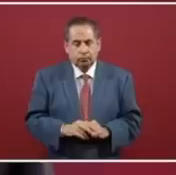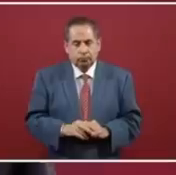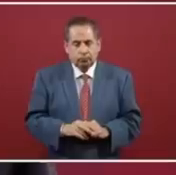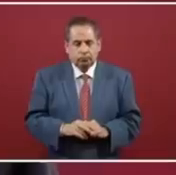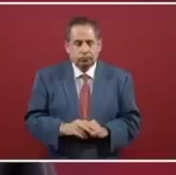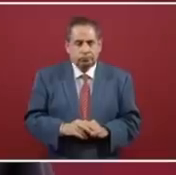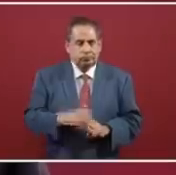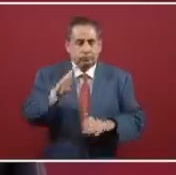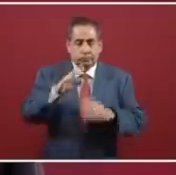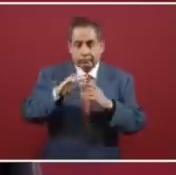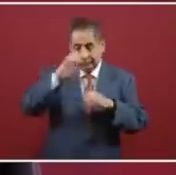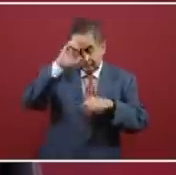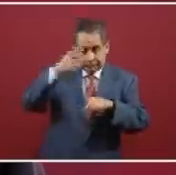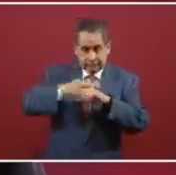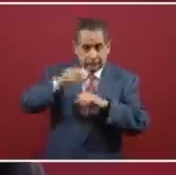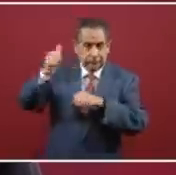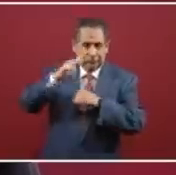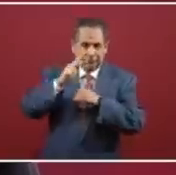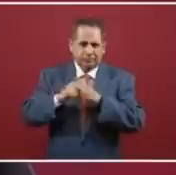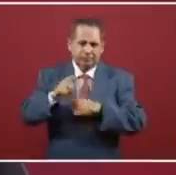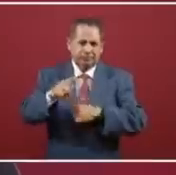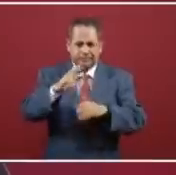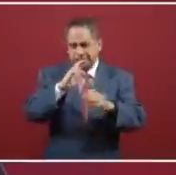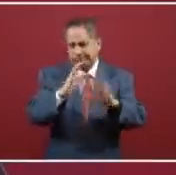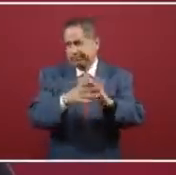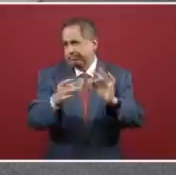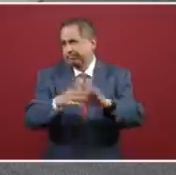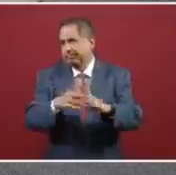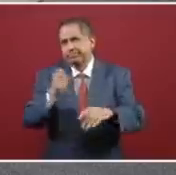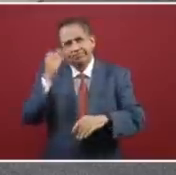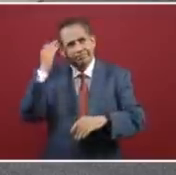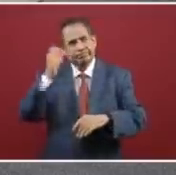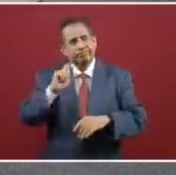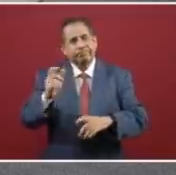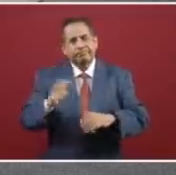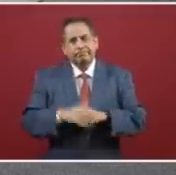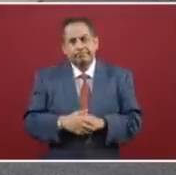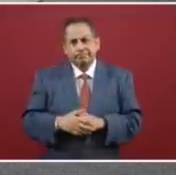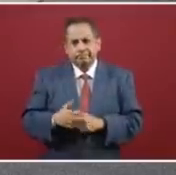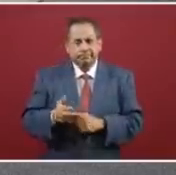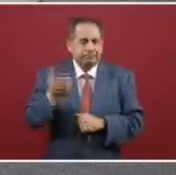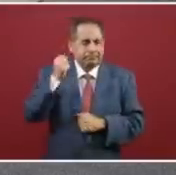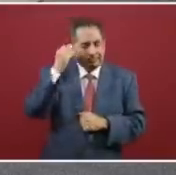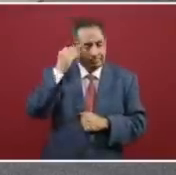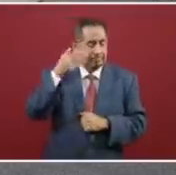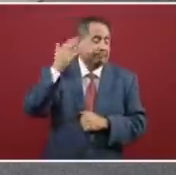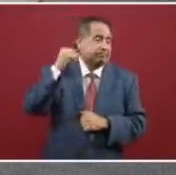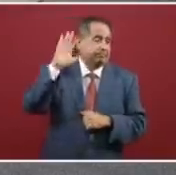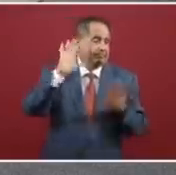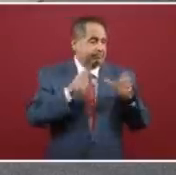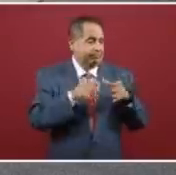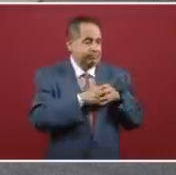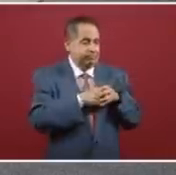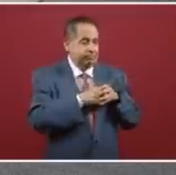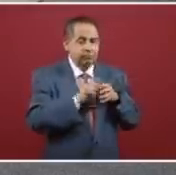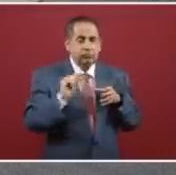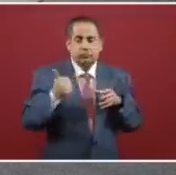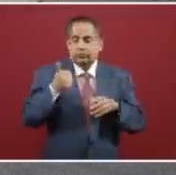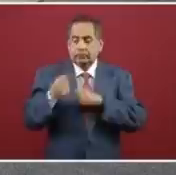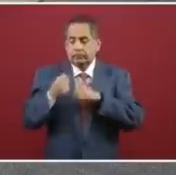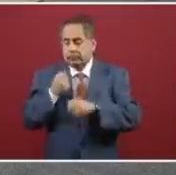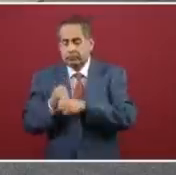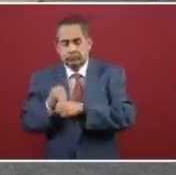y a veces extranjeras le estoy hablando de el periodo neoliberal no solo del sexenio